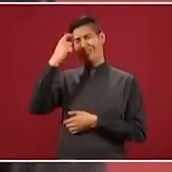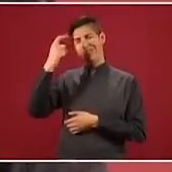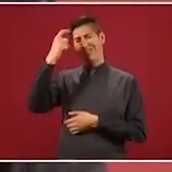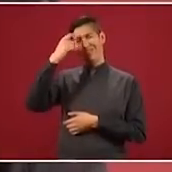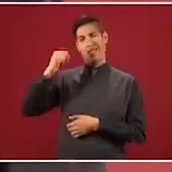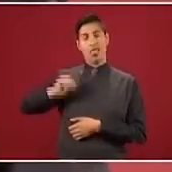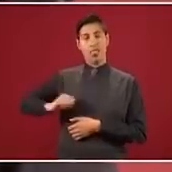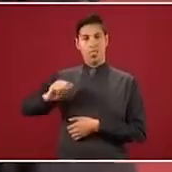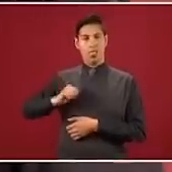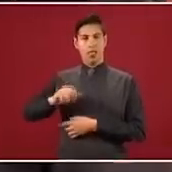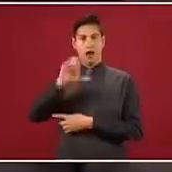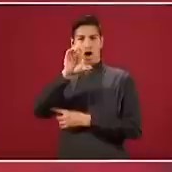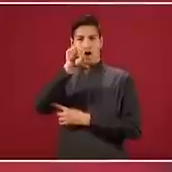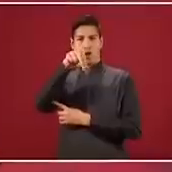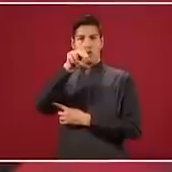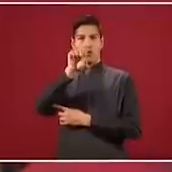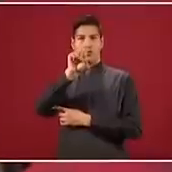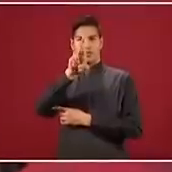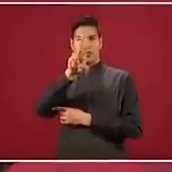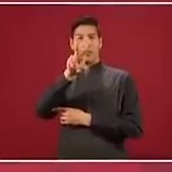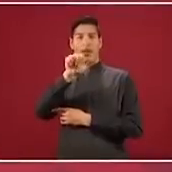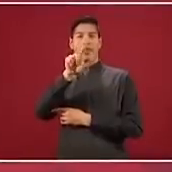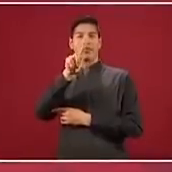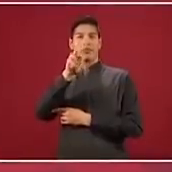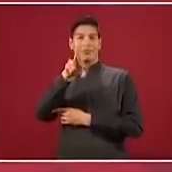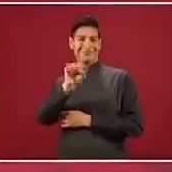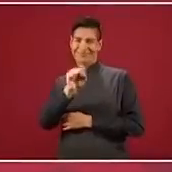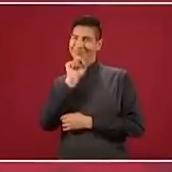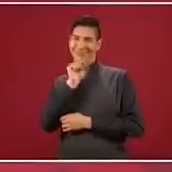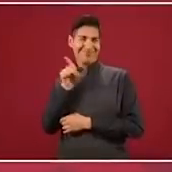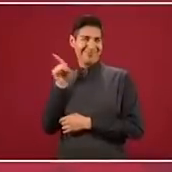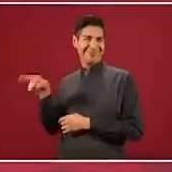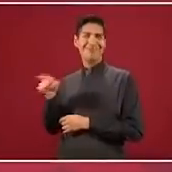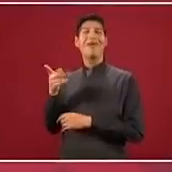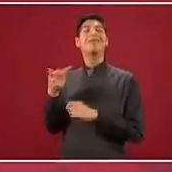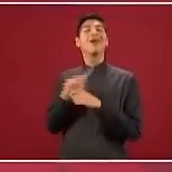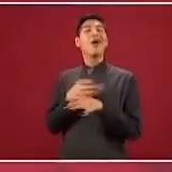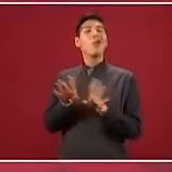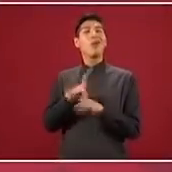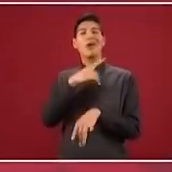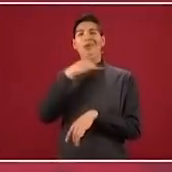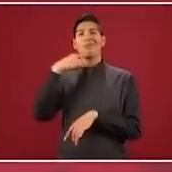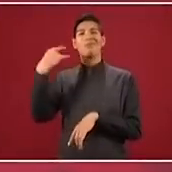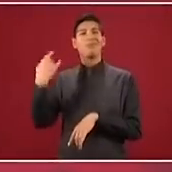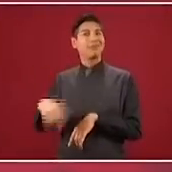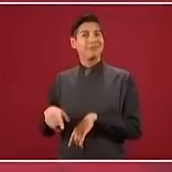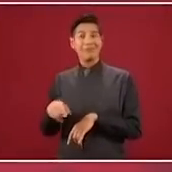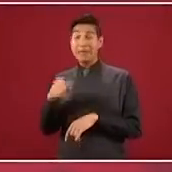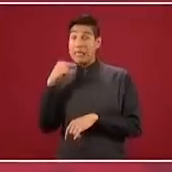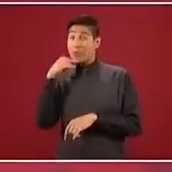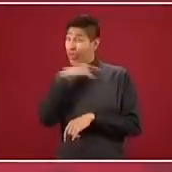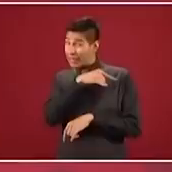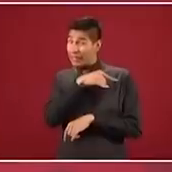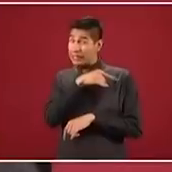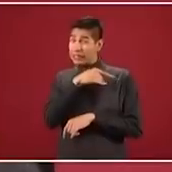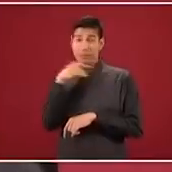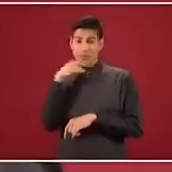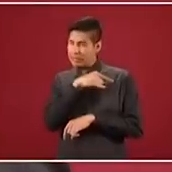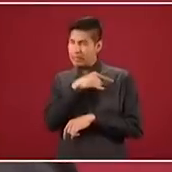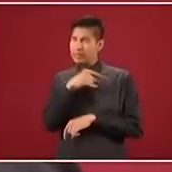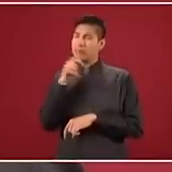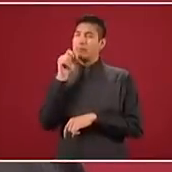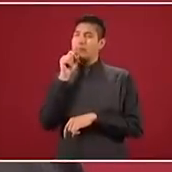Con todo respeto, los conservadores, además de hipócritas, son muy rateros, muy corruptos.